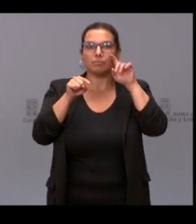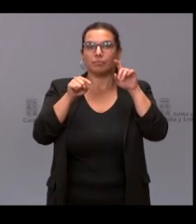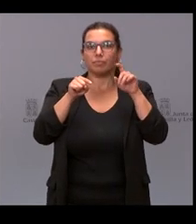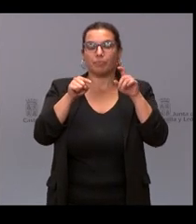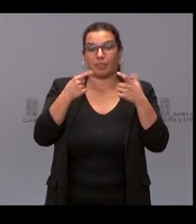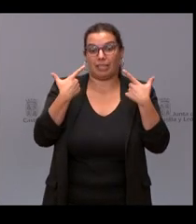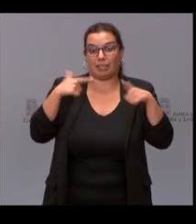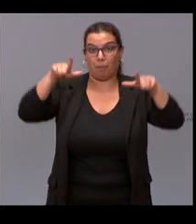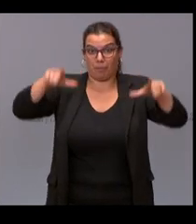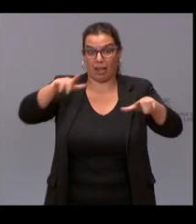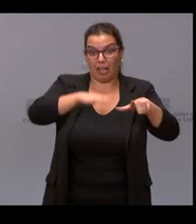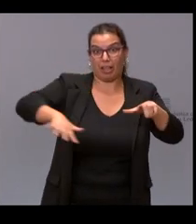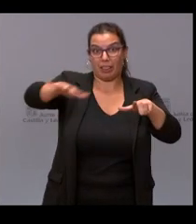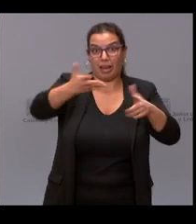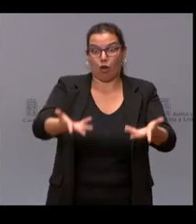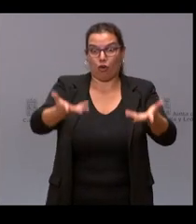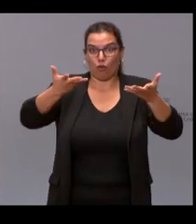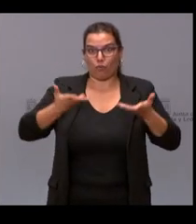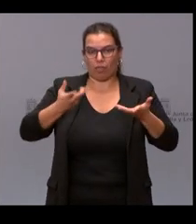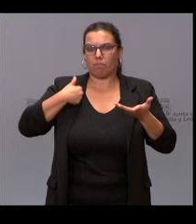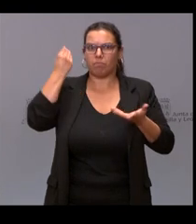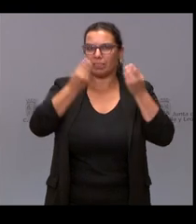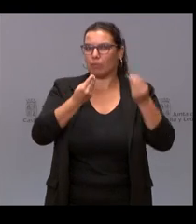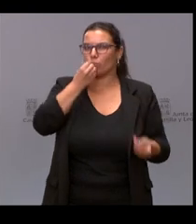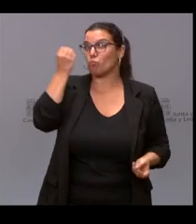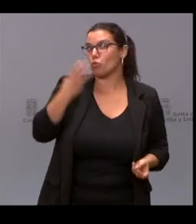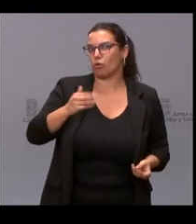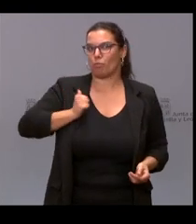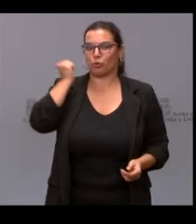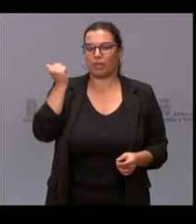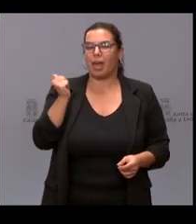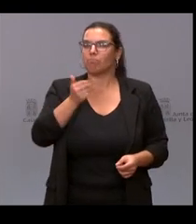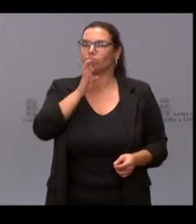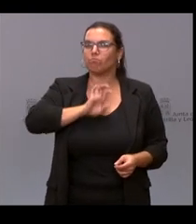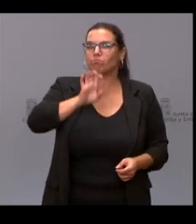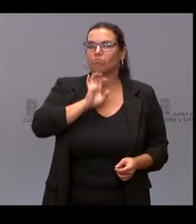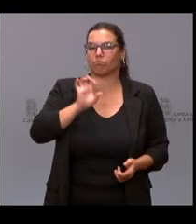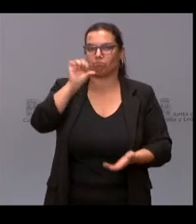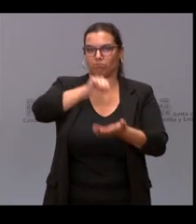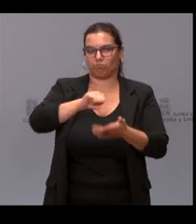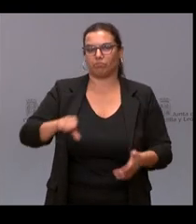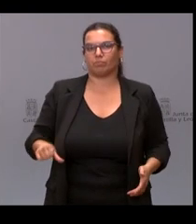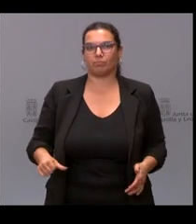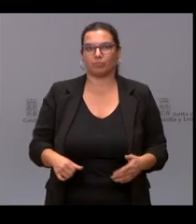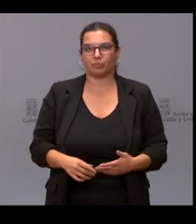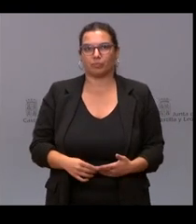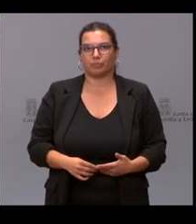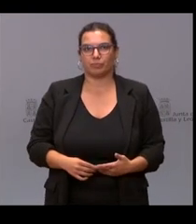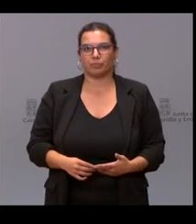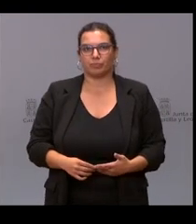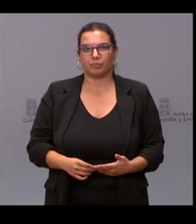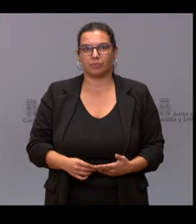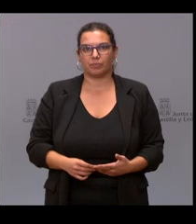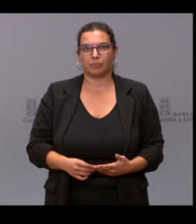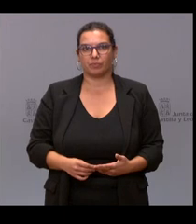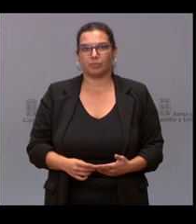en la parcela, digamos, que está aquí disponible. Nos parece una gran oportunidad, un suelo muy interesante. So it's a great match for our project in